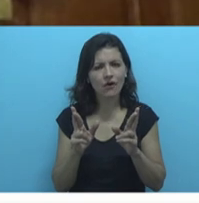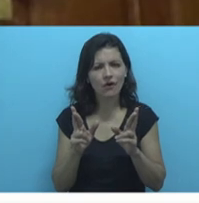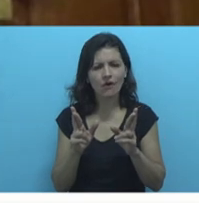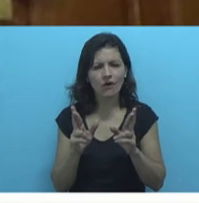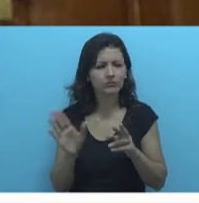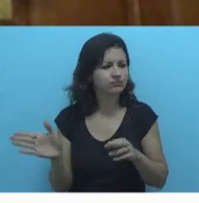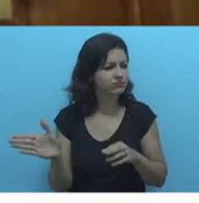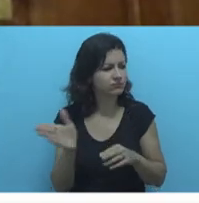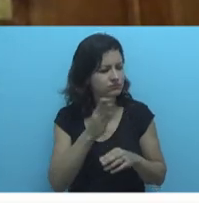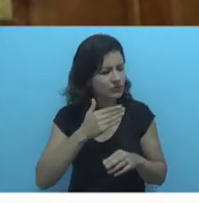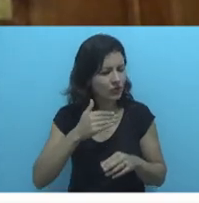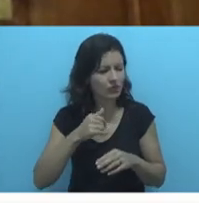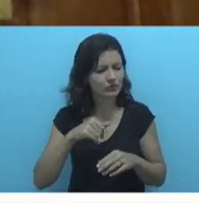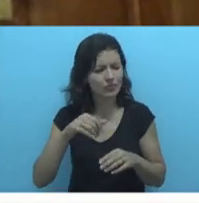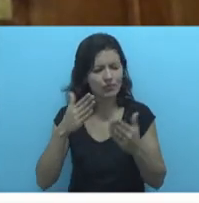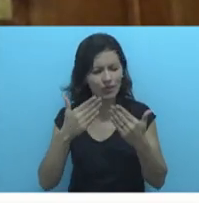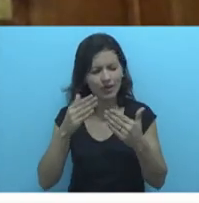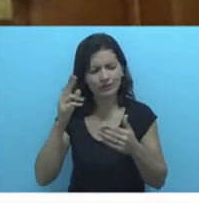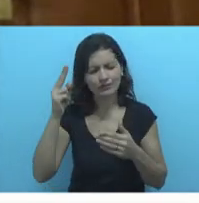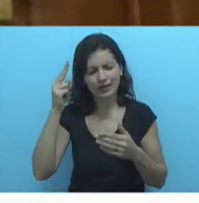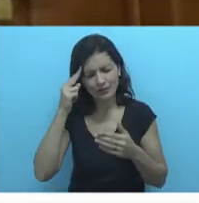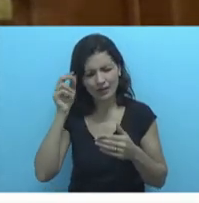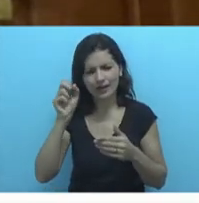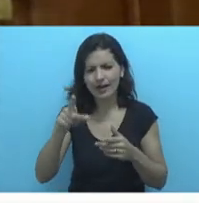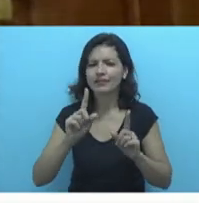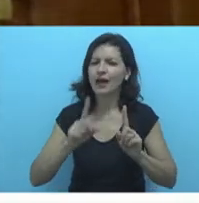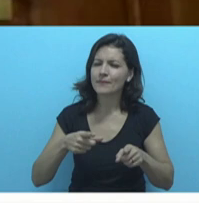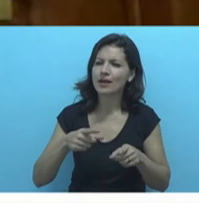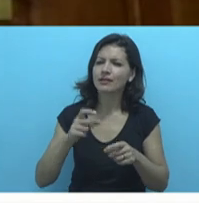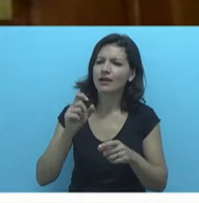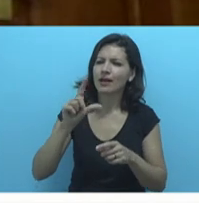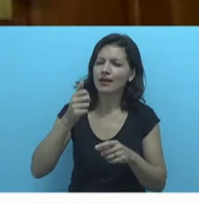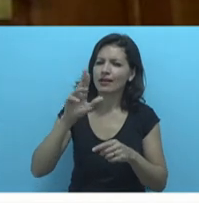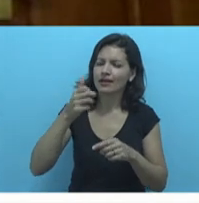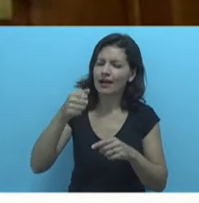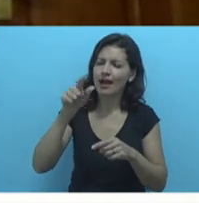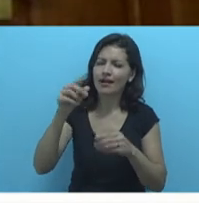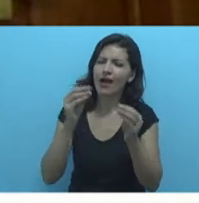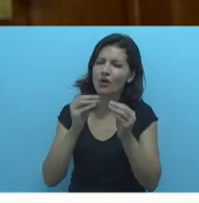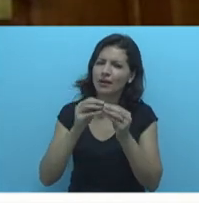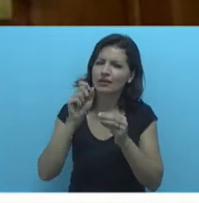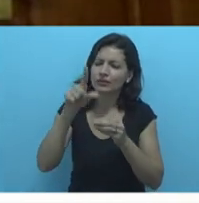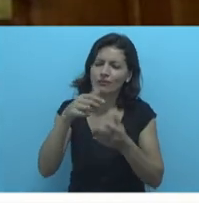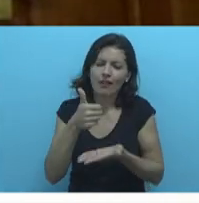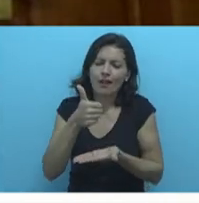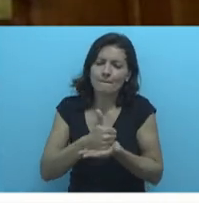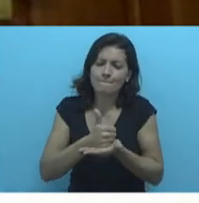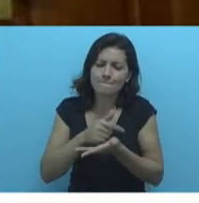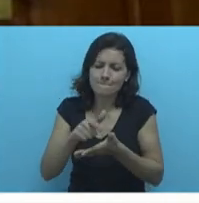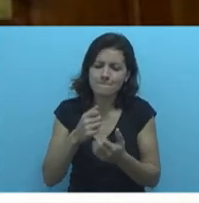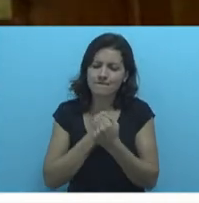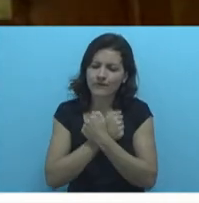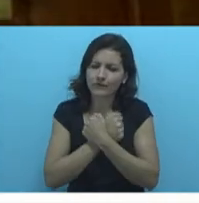a la altura de Clara, esa compañera que está demostrando ser tremendamente admirable en estos momentos de fortaleza